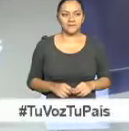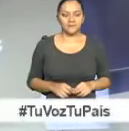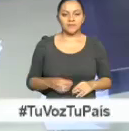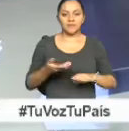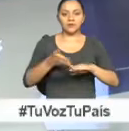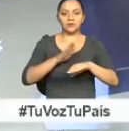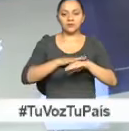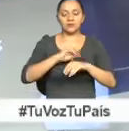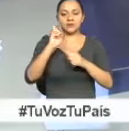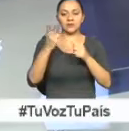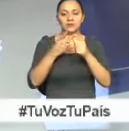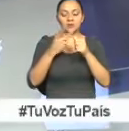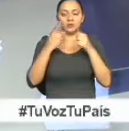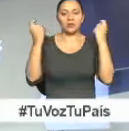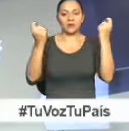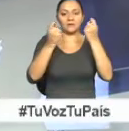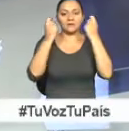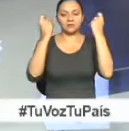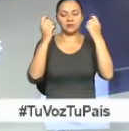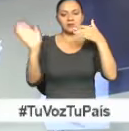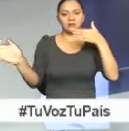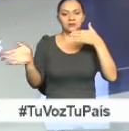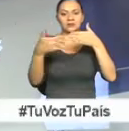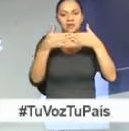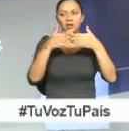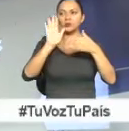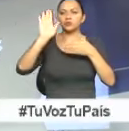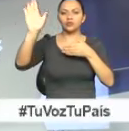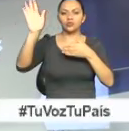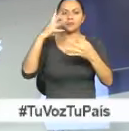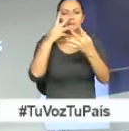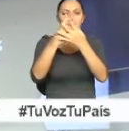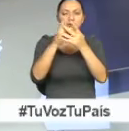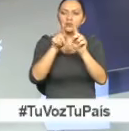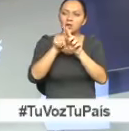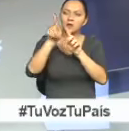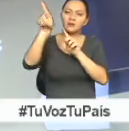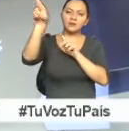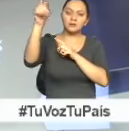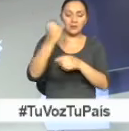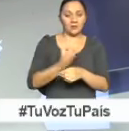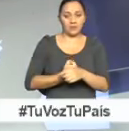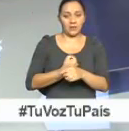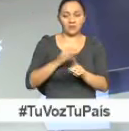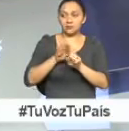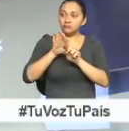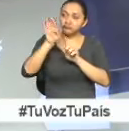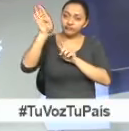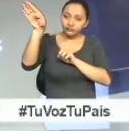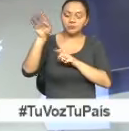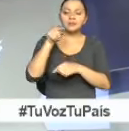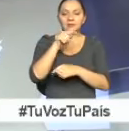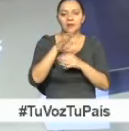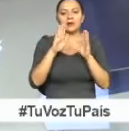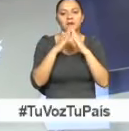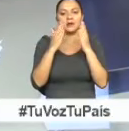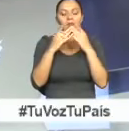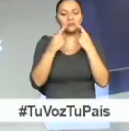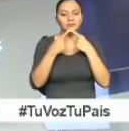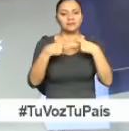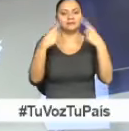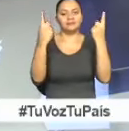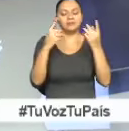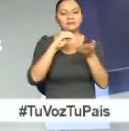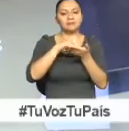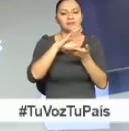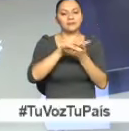del segundo aniversario de la clausura del ex penal García Moreno, se presentó el libro denominado Espacios Básicos, el cual está sustentado